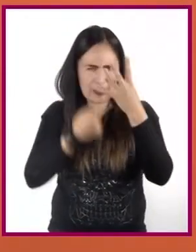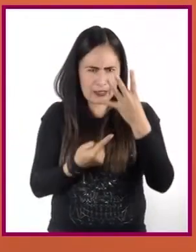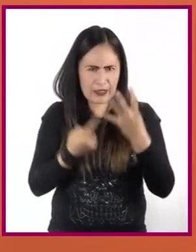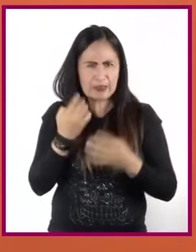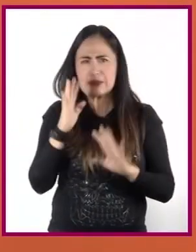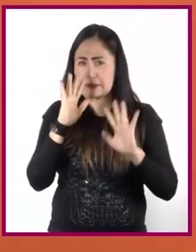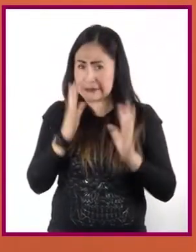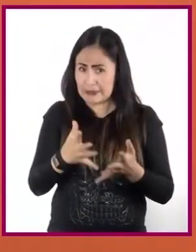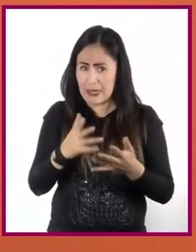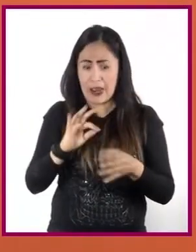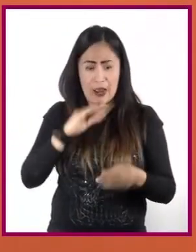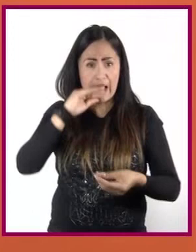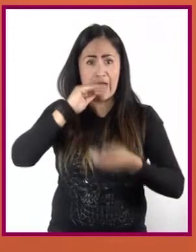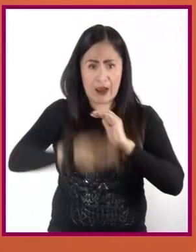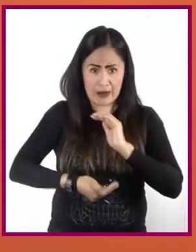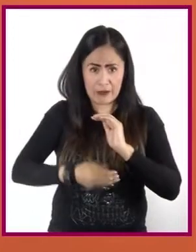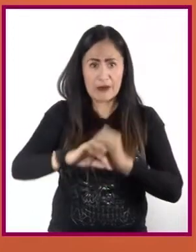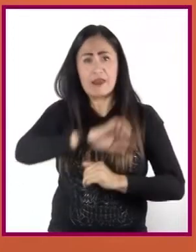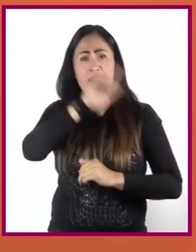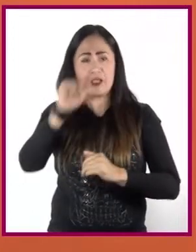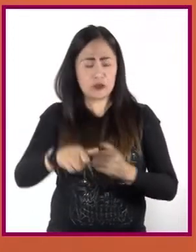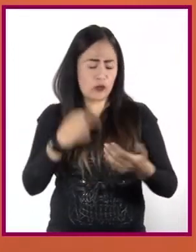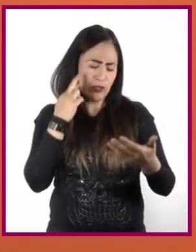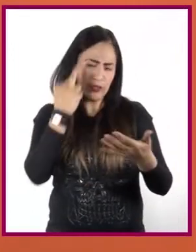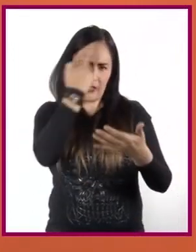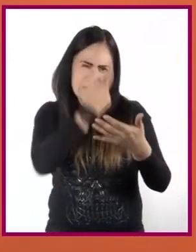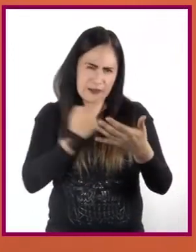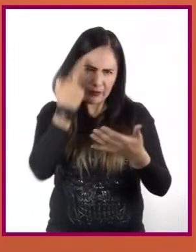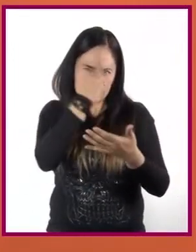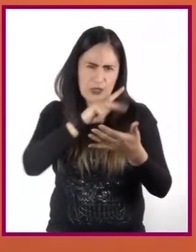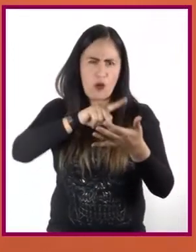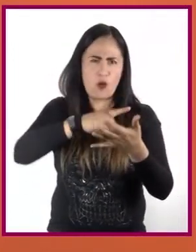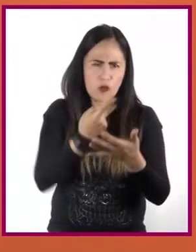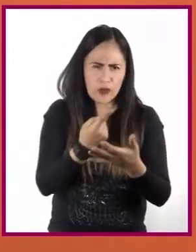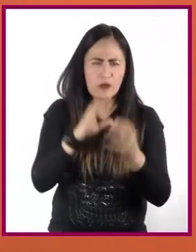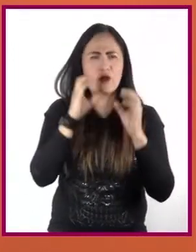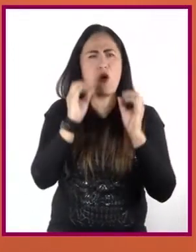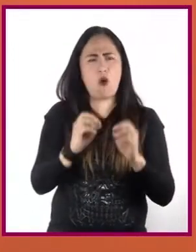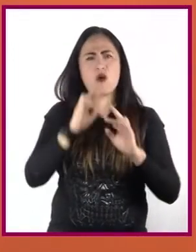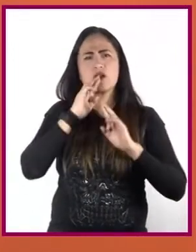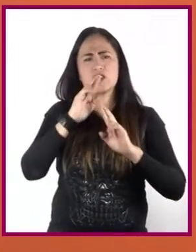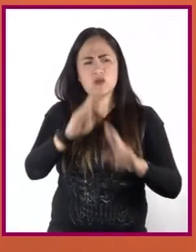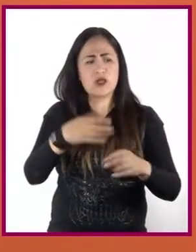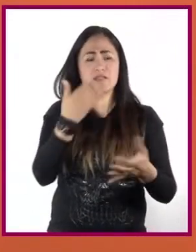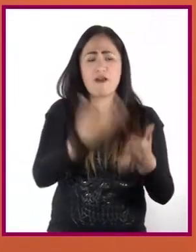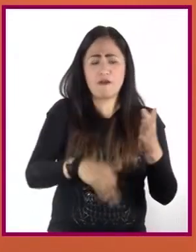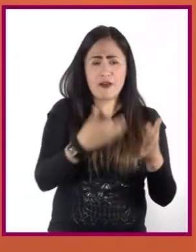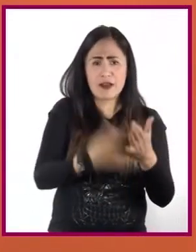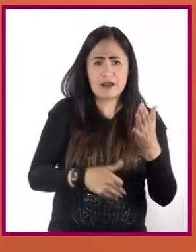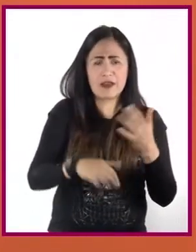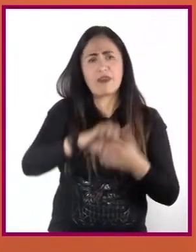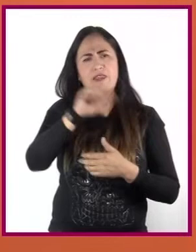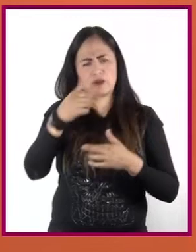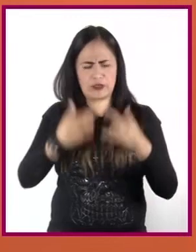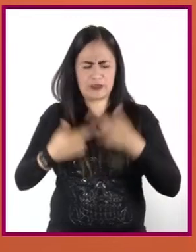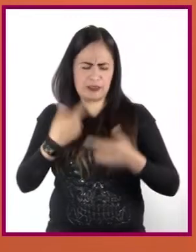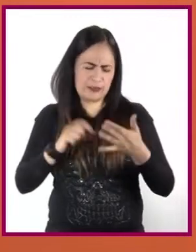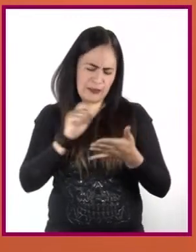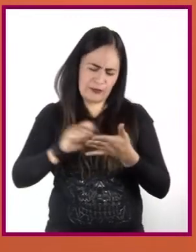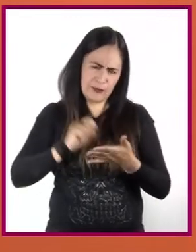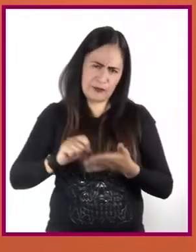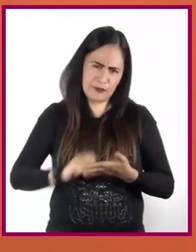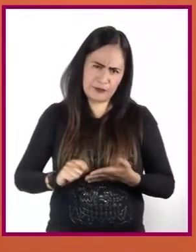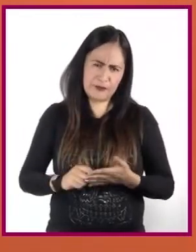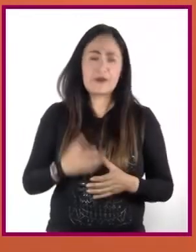y rectificar las soluciones obtenidas, o simplemente completar las respuestas que hayan quedado sin resolver. Como primer